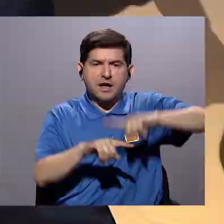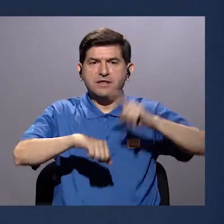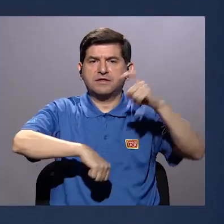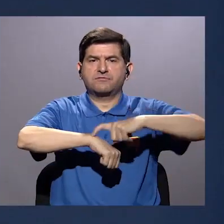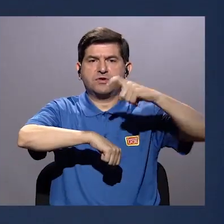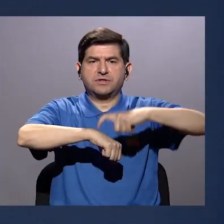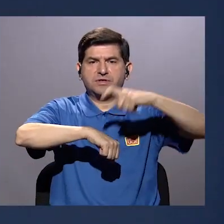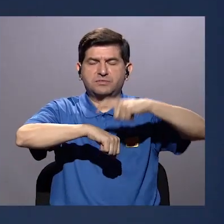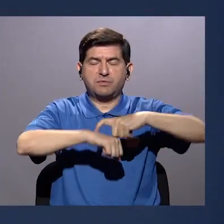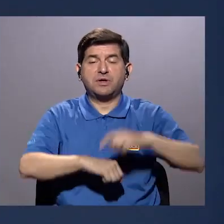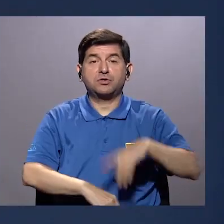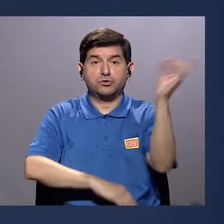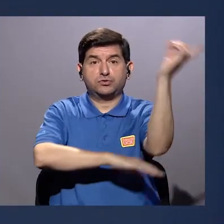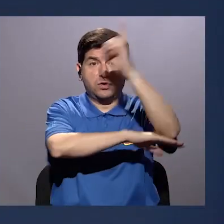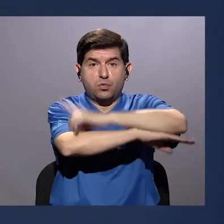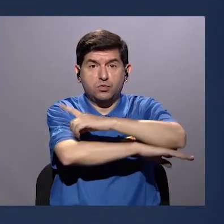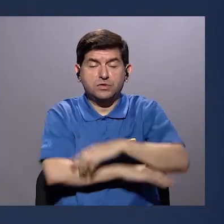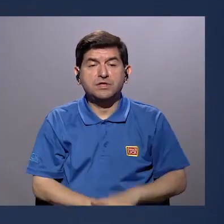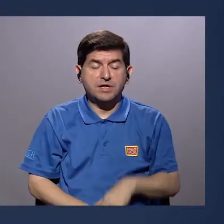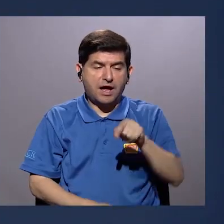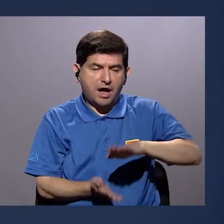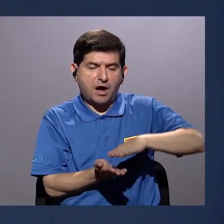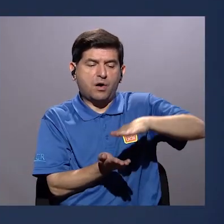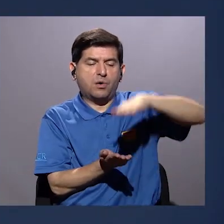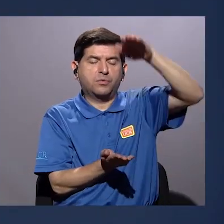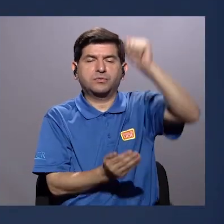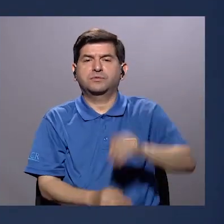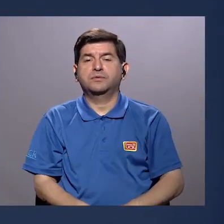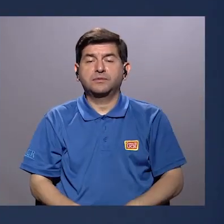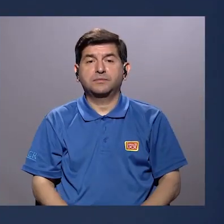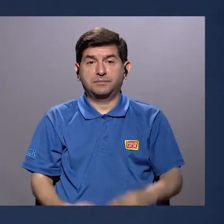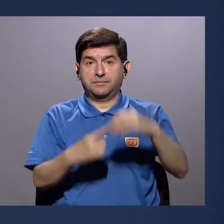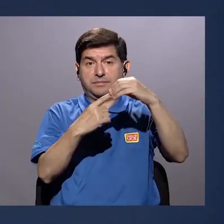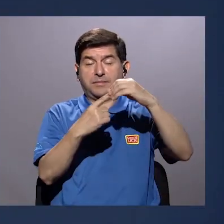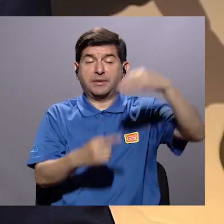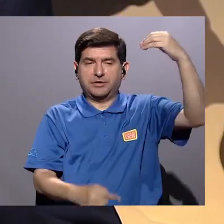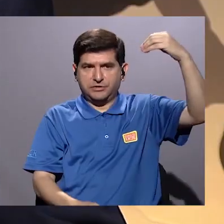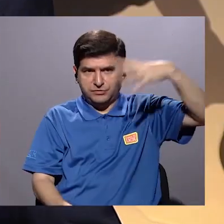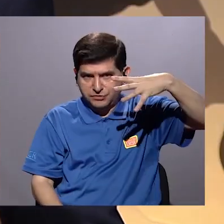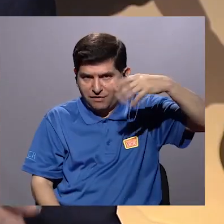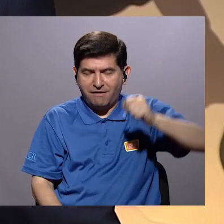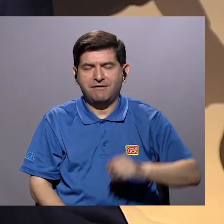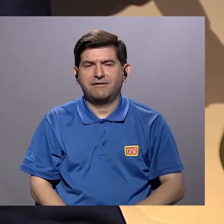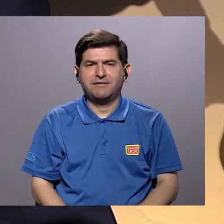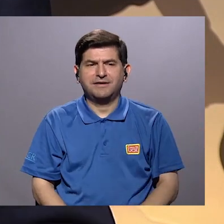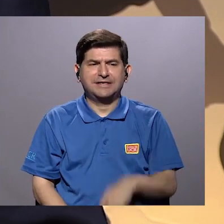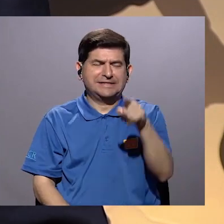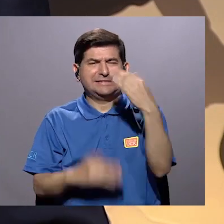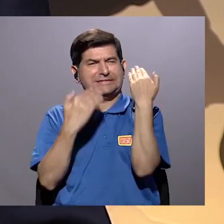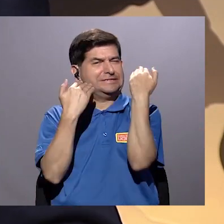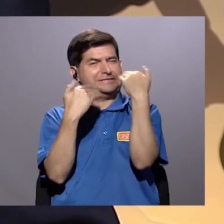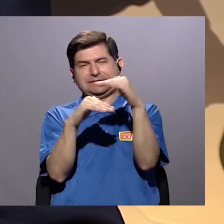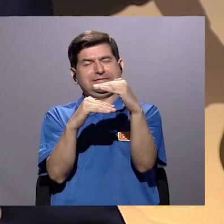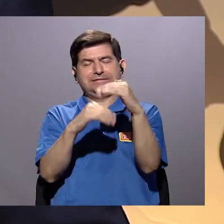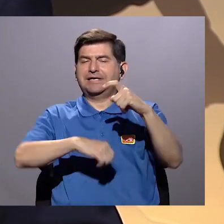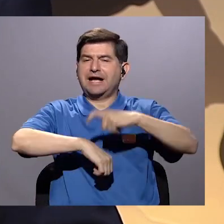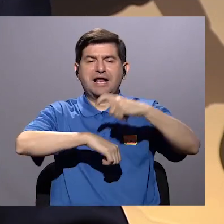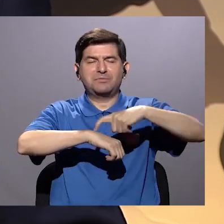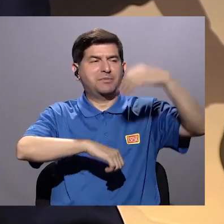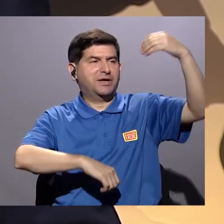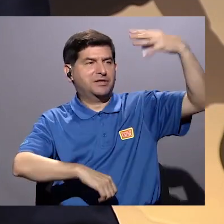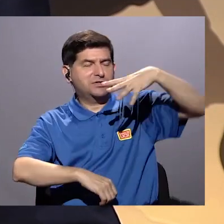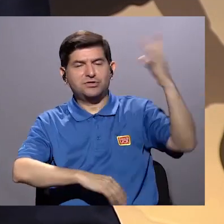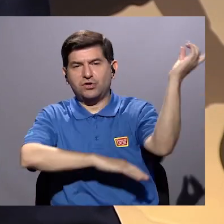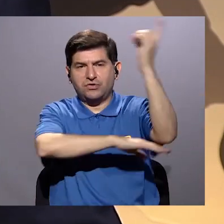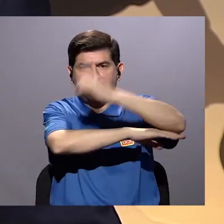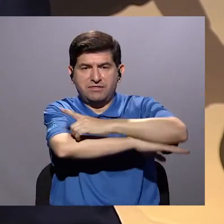del día, ¿verdad? Eso es tal vez lo primordial acá. Por ejemplo, la energía solar está restringida, ¿verdad? Con los momentos de sol que tenemos en el